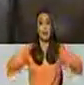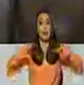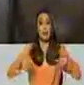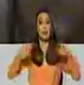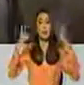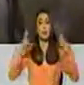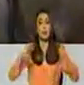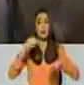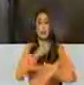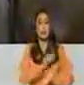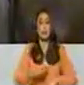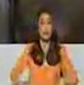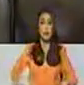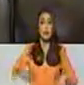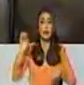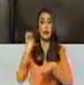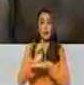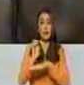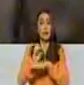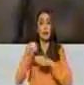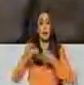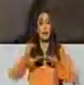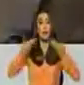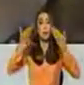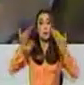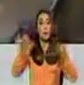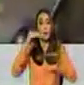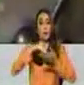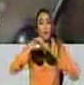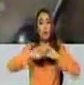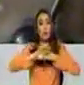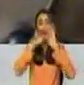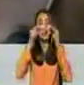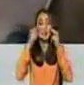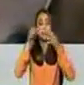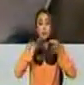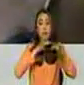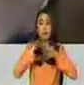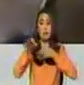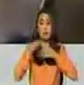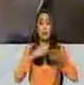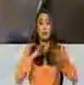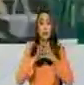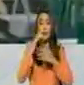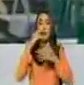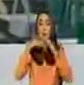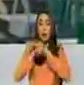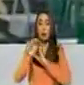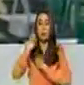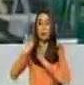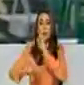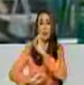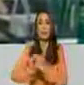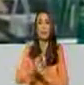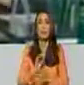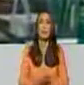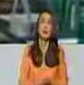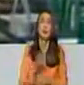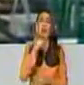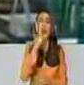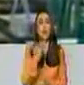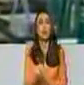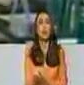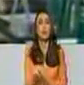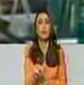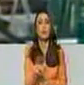del Ecuador, llamó a restablecer la democracia en Venezuela y aclaró que la acción internacional no es una intervención. No puede ser una intervención si